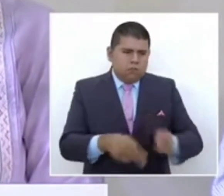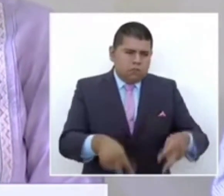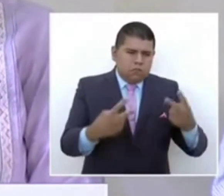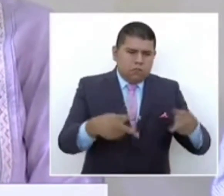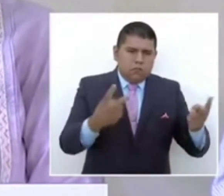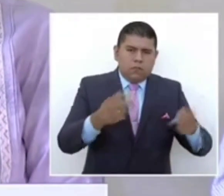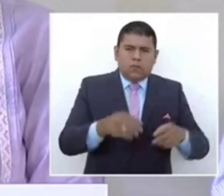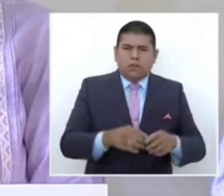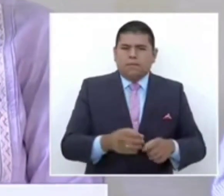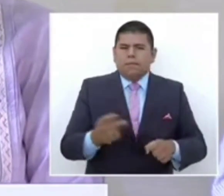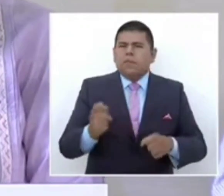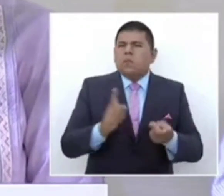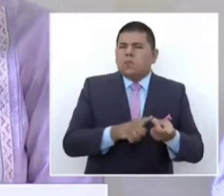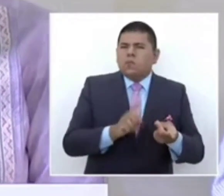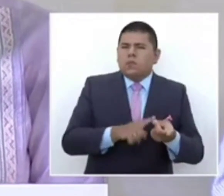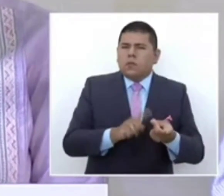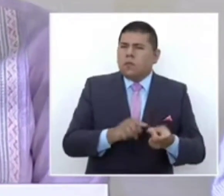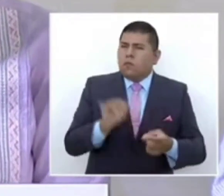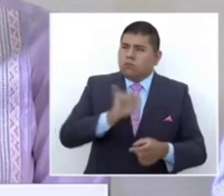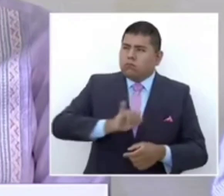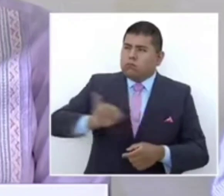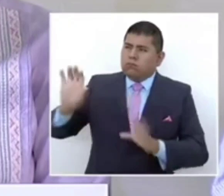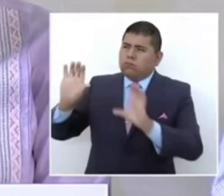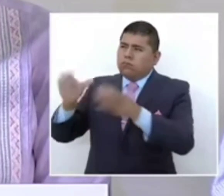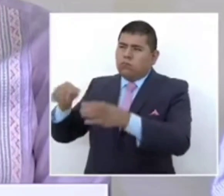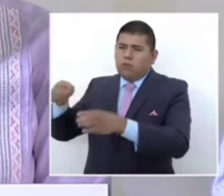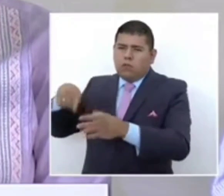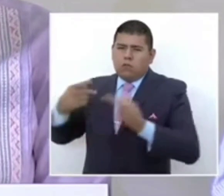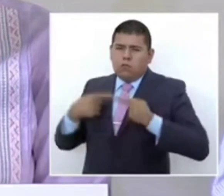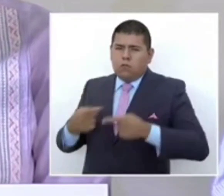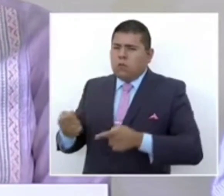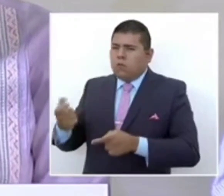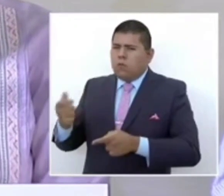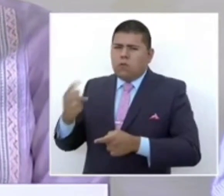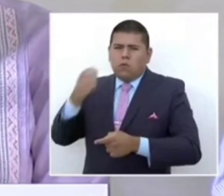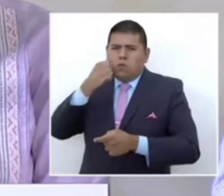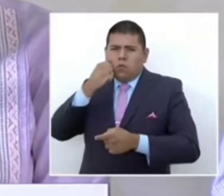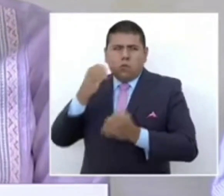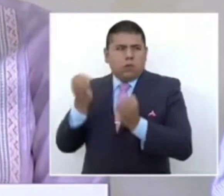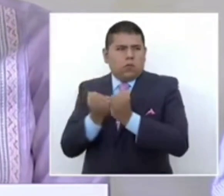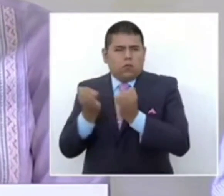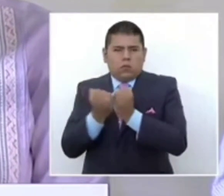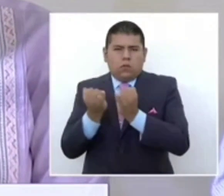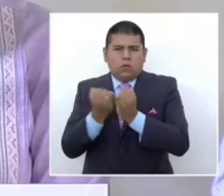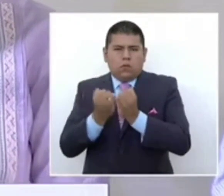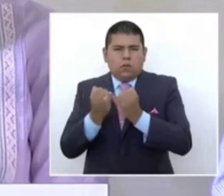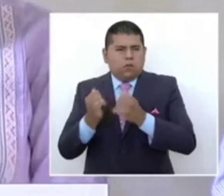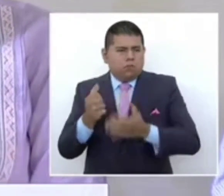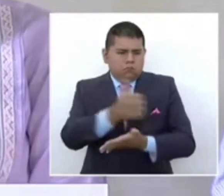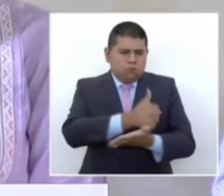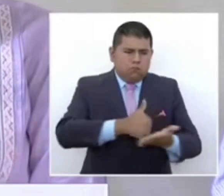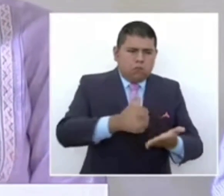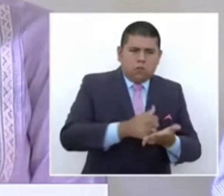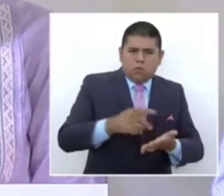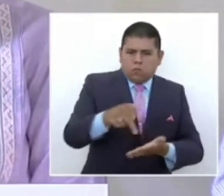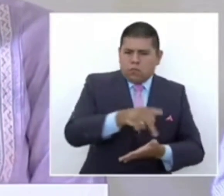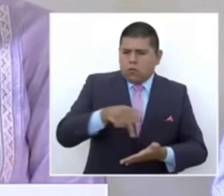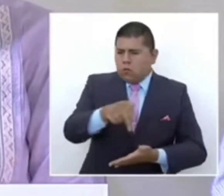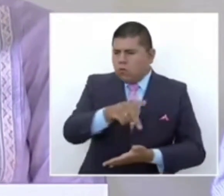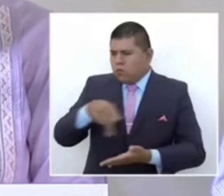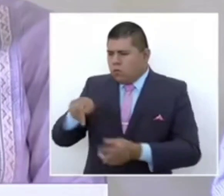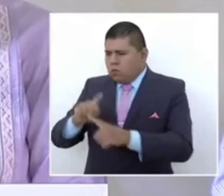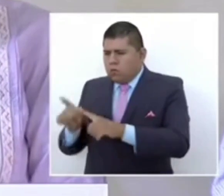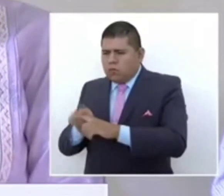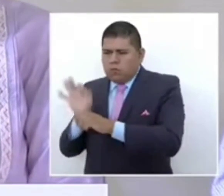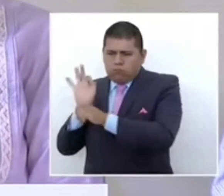más pequeñas hasta los pueblos y las ciudades. Vamos a